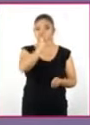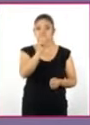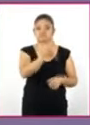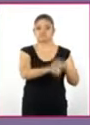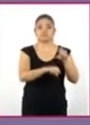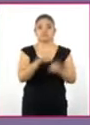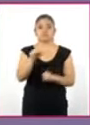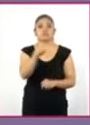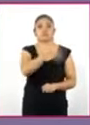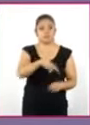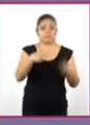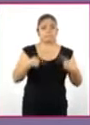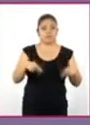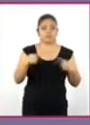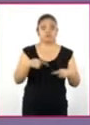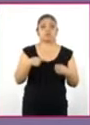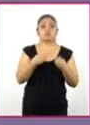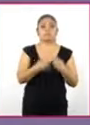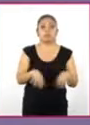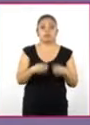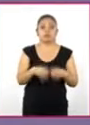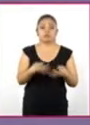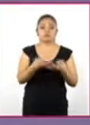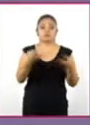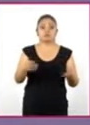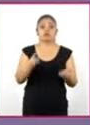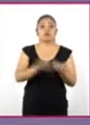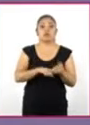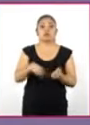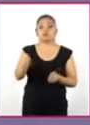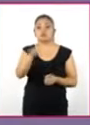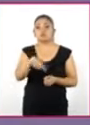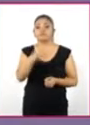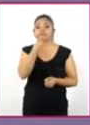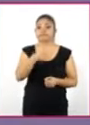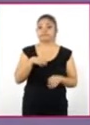sus tierras y otras tuvieron que trabajar a cambio de un salario.